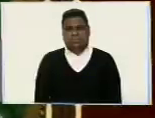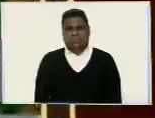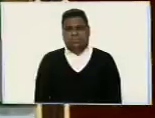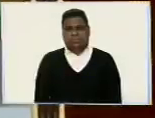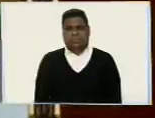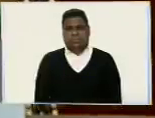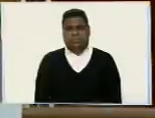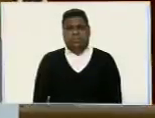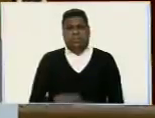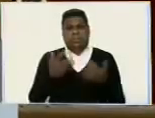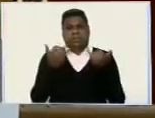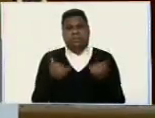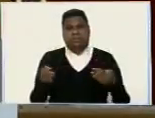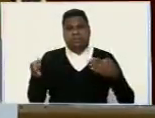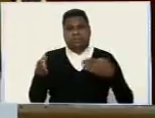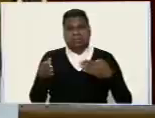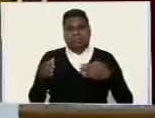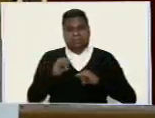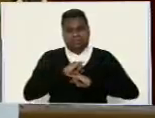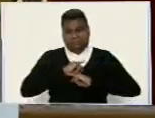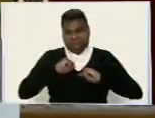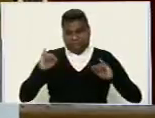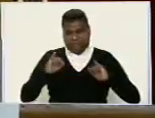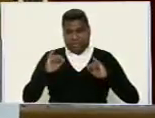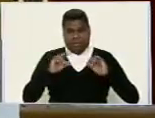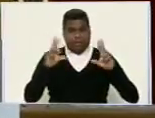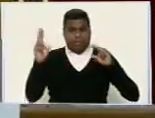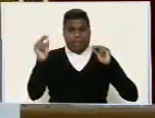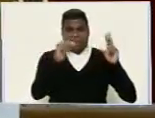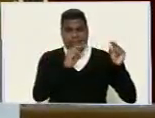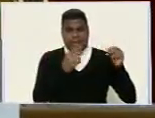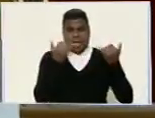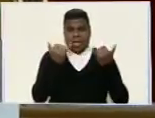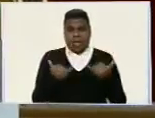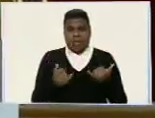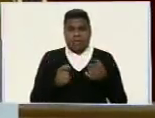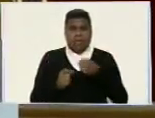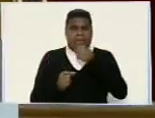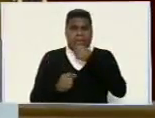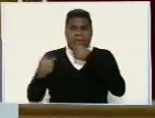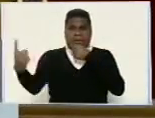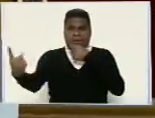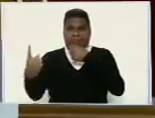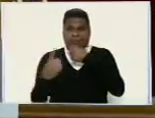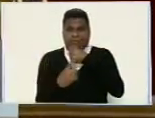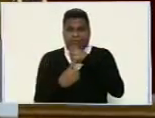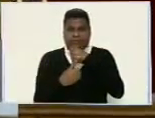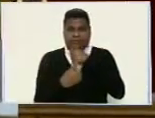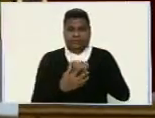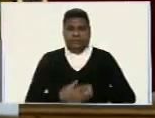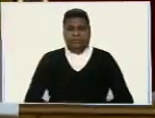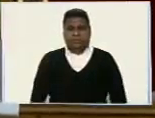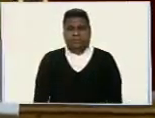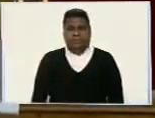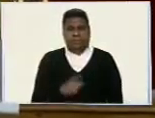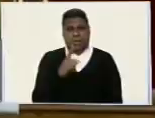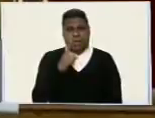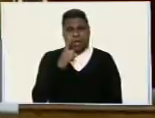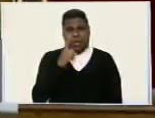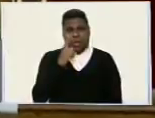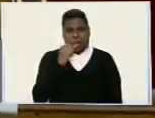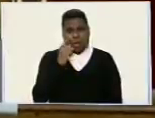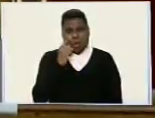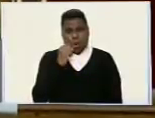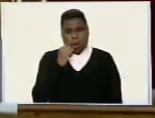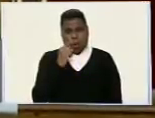Bueno, para cerrar el debate, vamos a darle la palabra al constituyente del Estado Zulia,